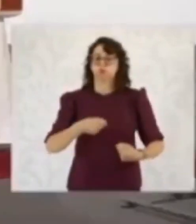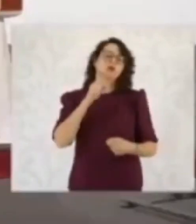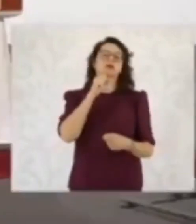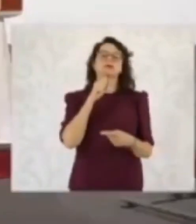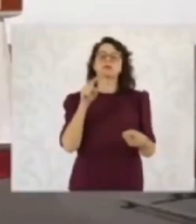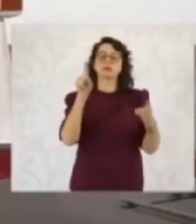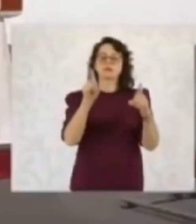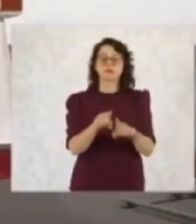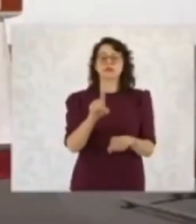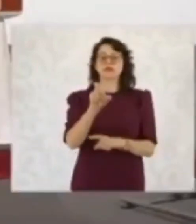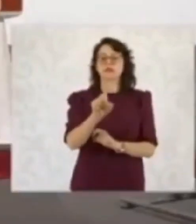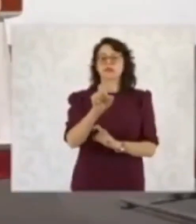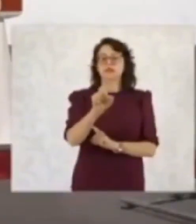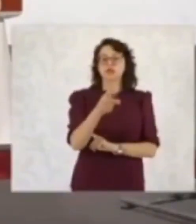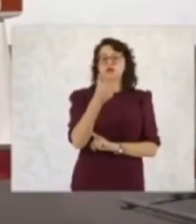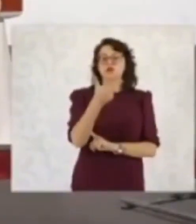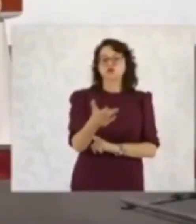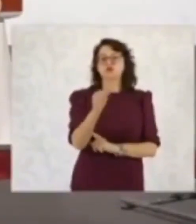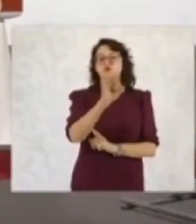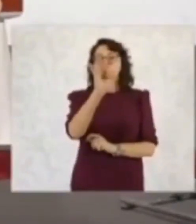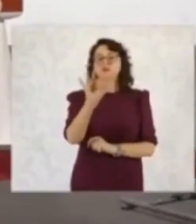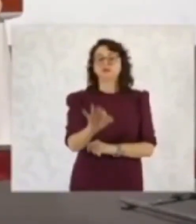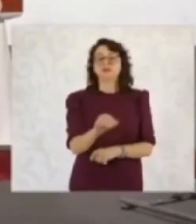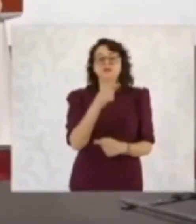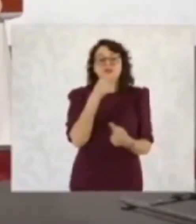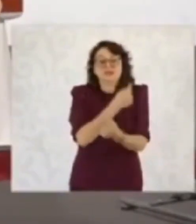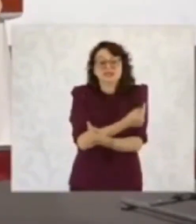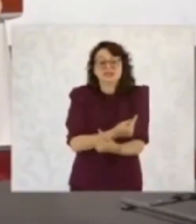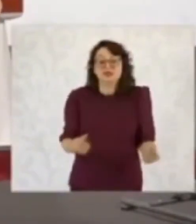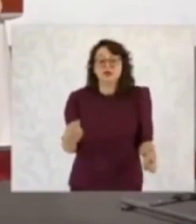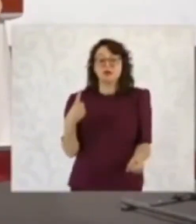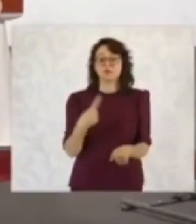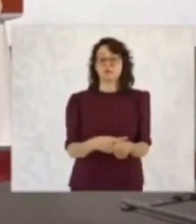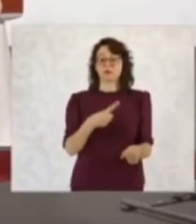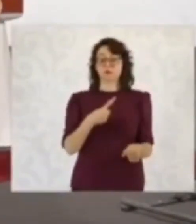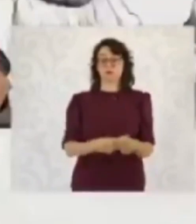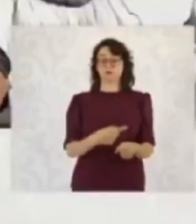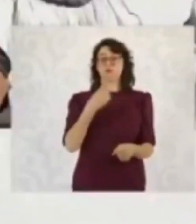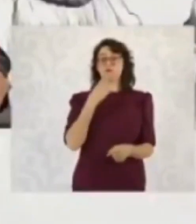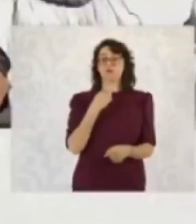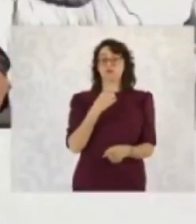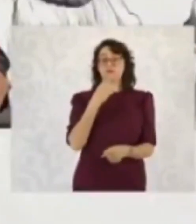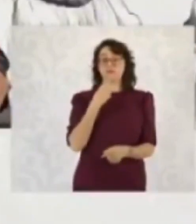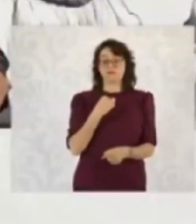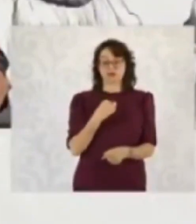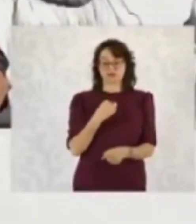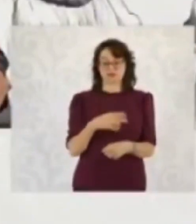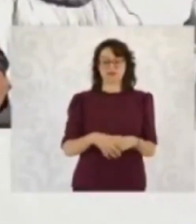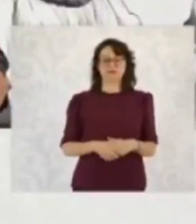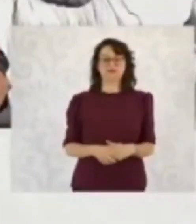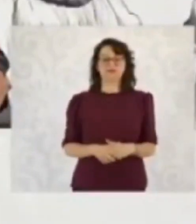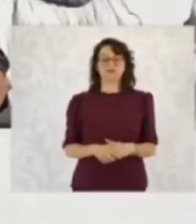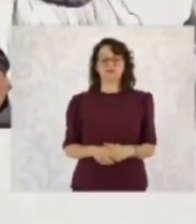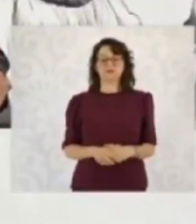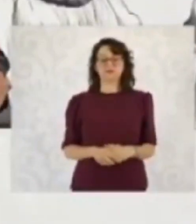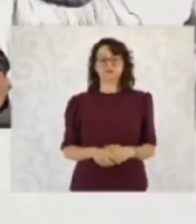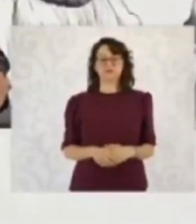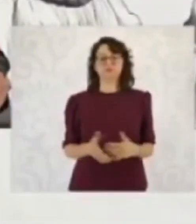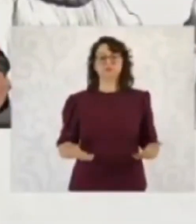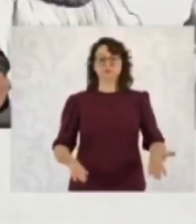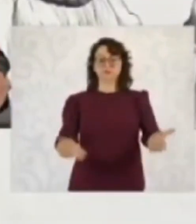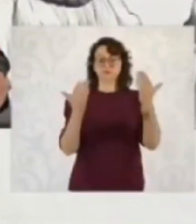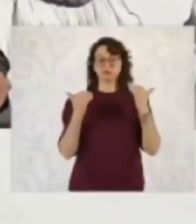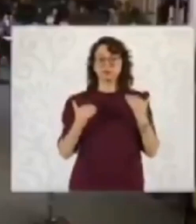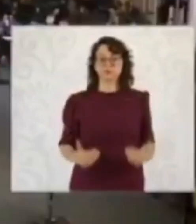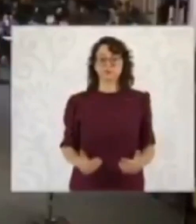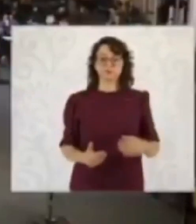tenemos 38% de diabetes en los niños que hasta el momento se han revisado. La siguiente,